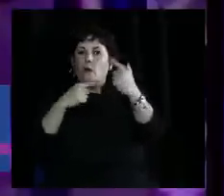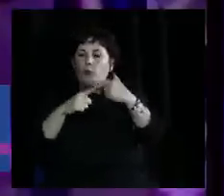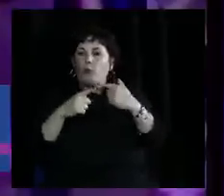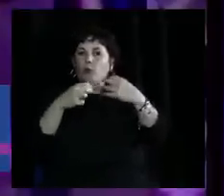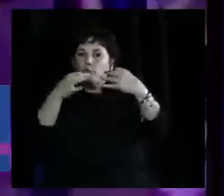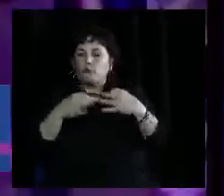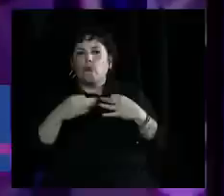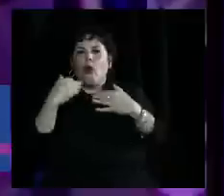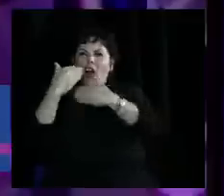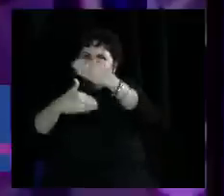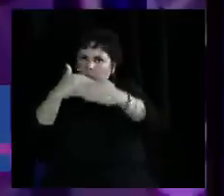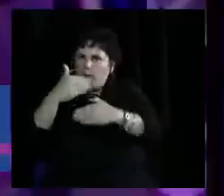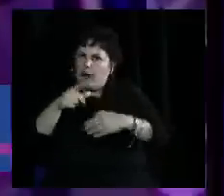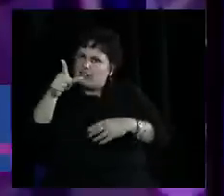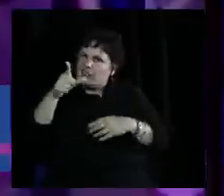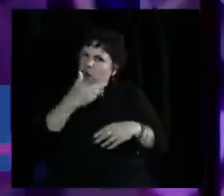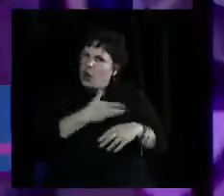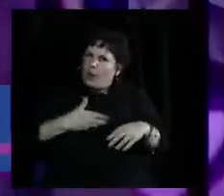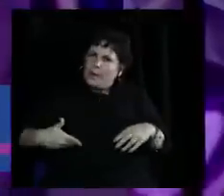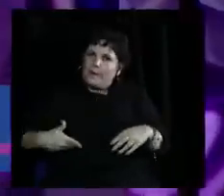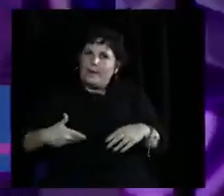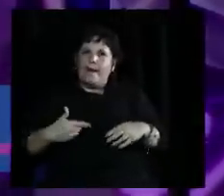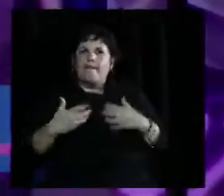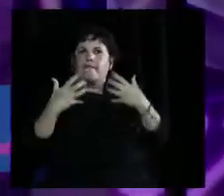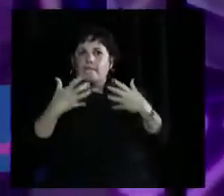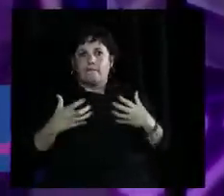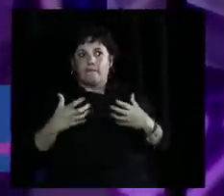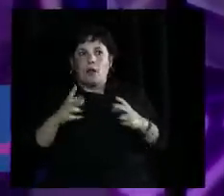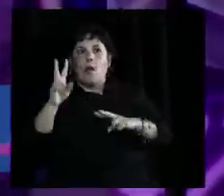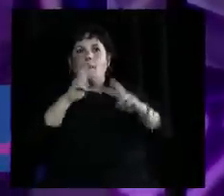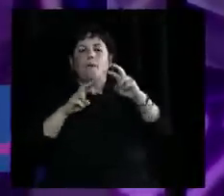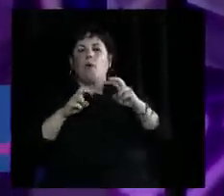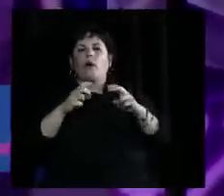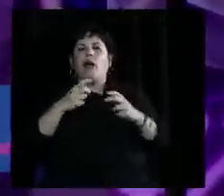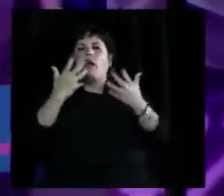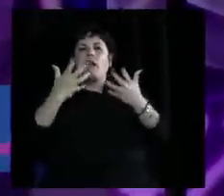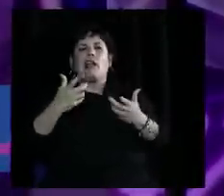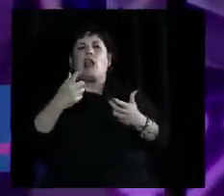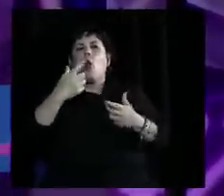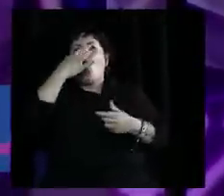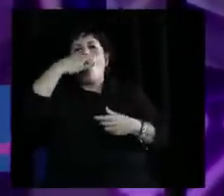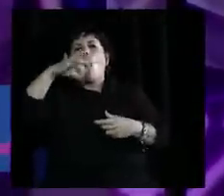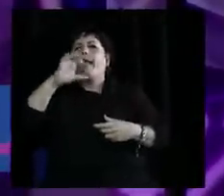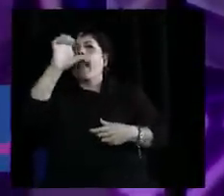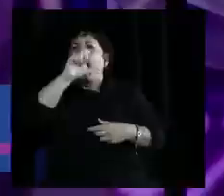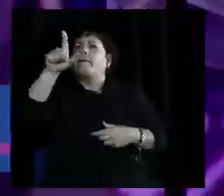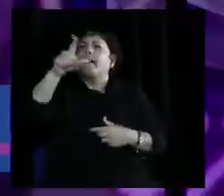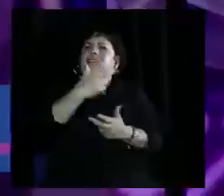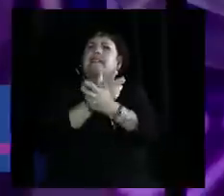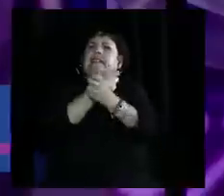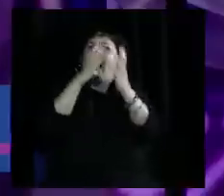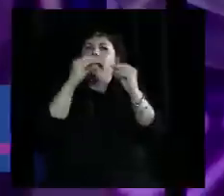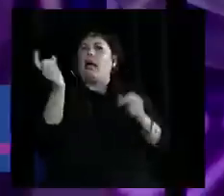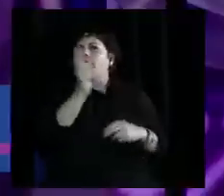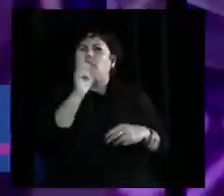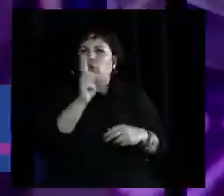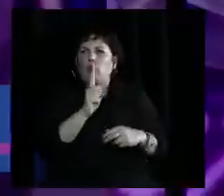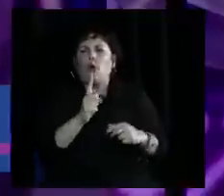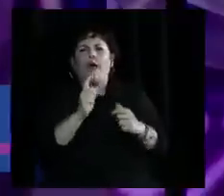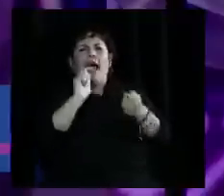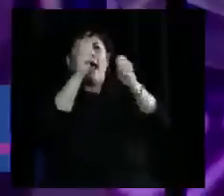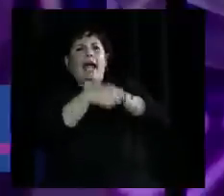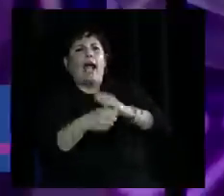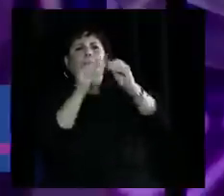que ha habido desde el gobierno y los intentos, que fueron todavía peor, de desmonopolizar, los cambios de la forma de cálculo